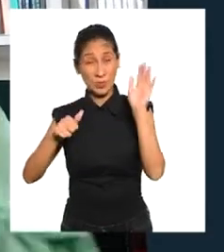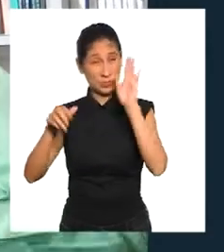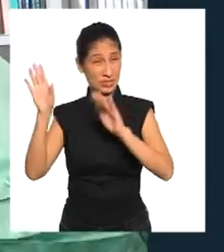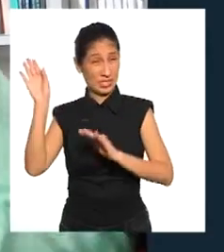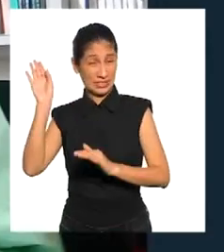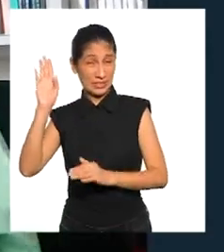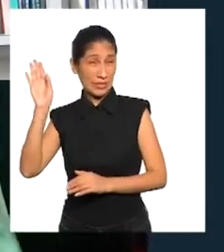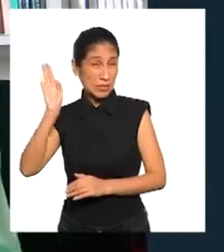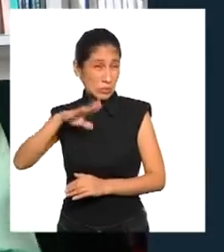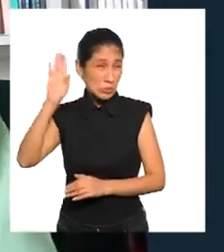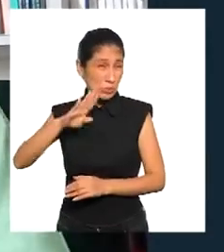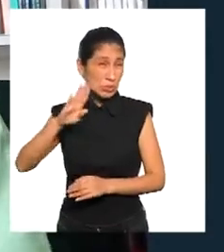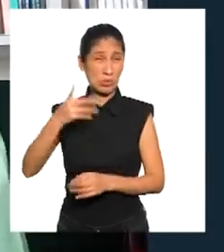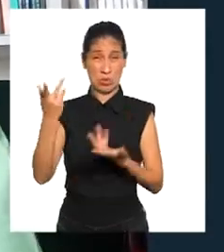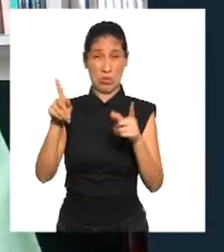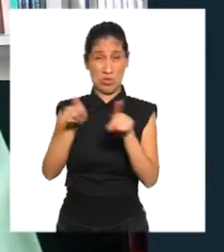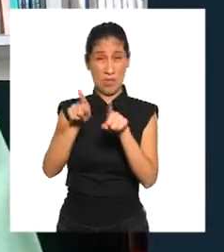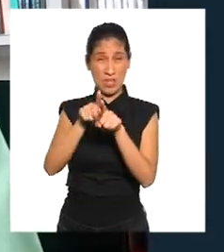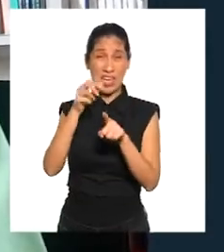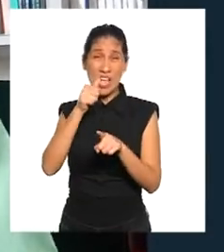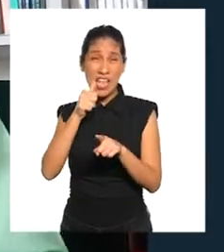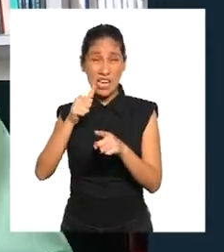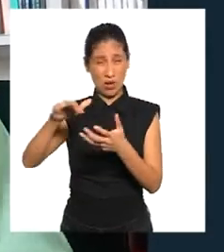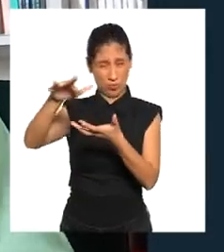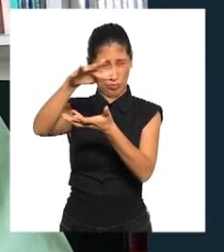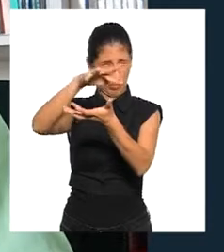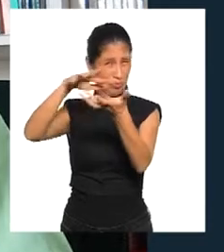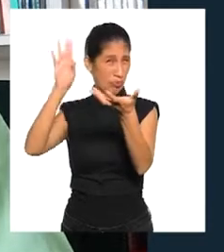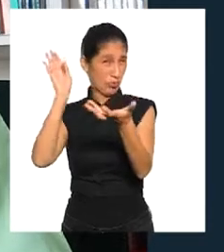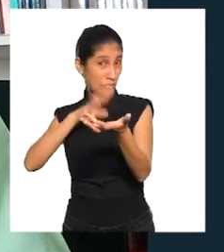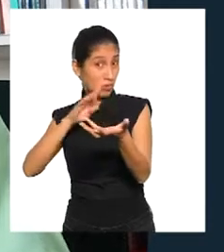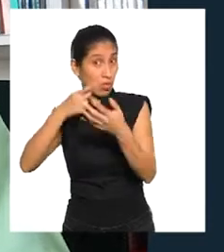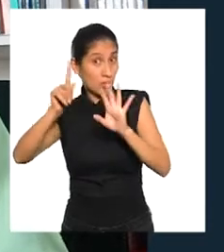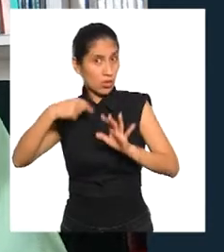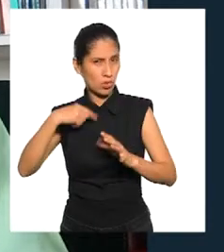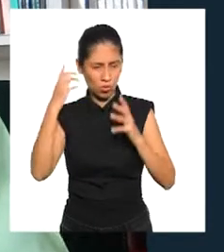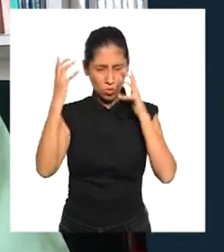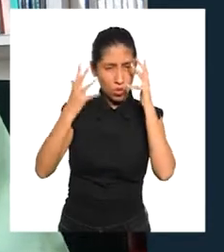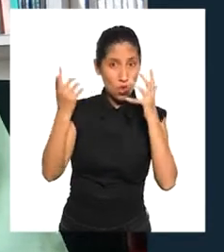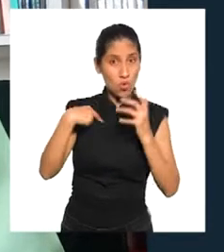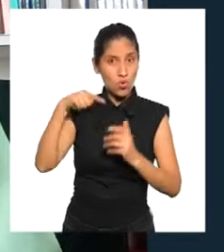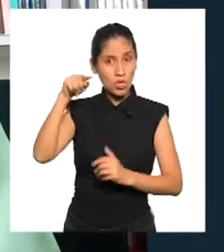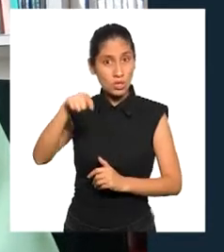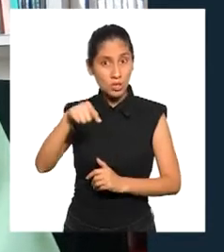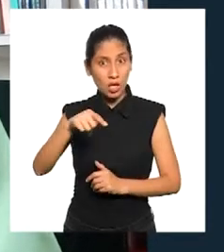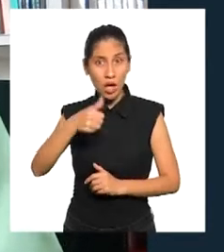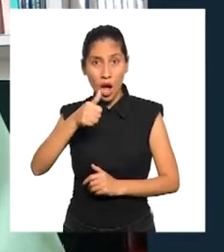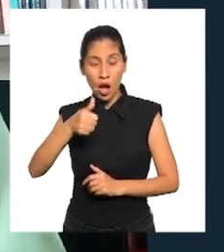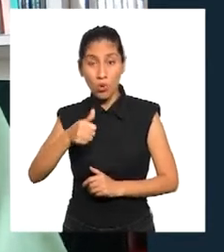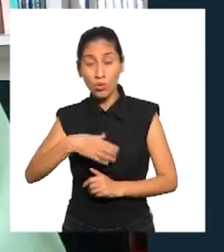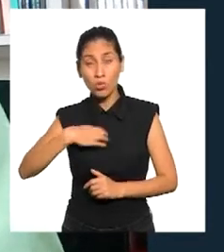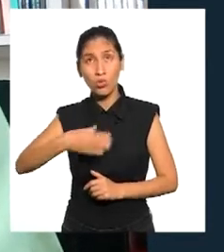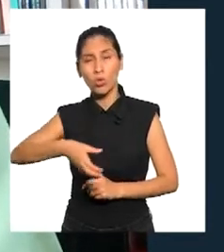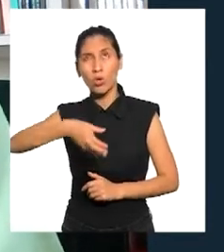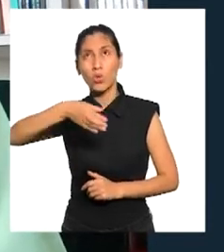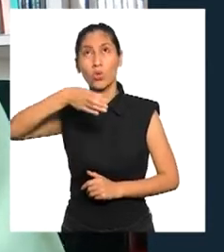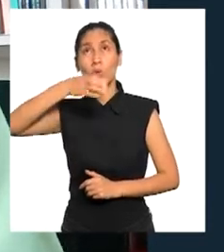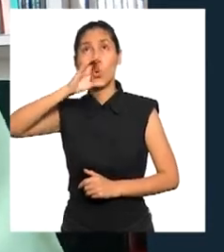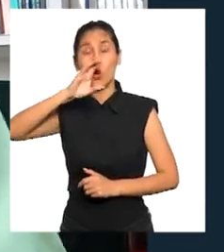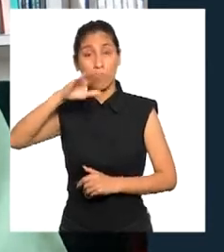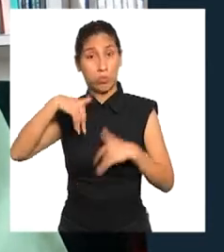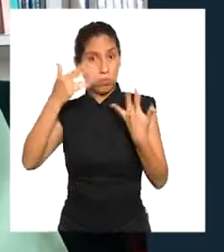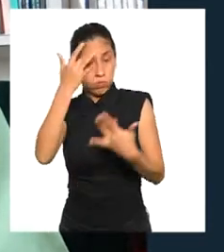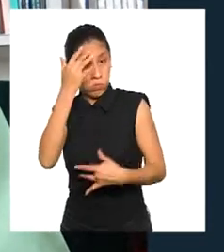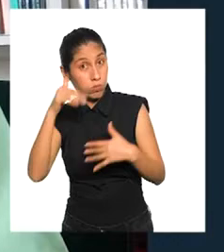mal, si yo sospecho que tiene contaminación, de repente puedo estar preocupado diciendo, esta agua me puede estar enfermando, me puede estar